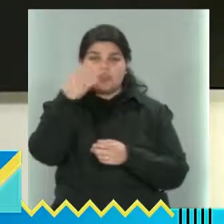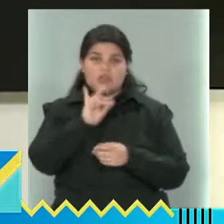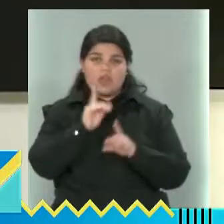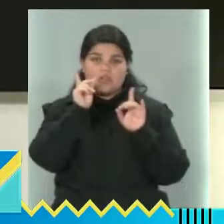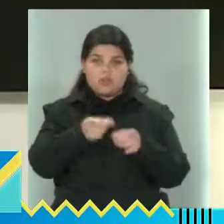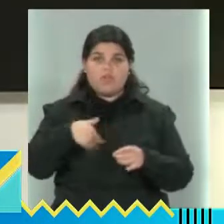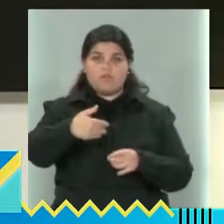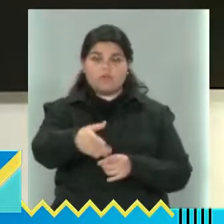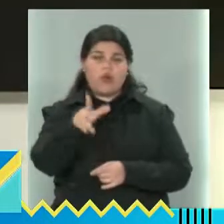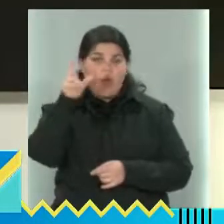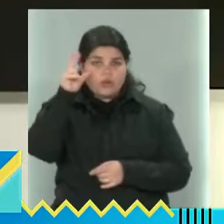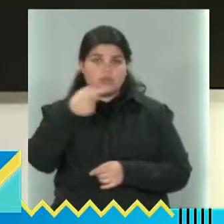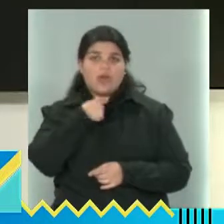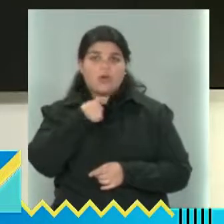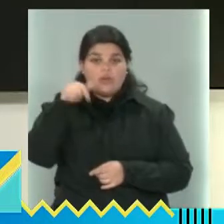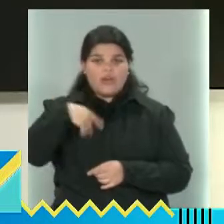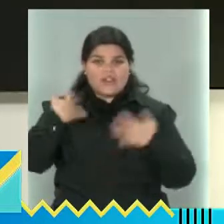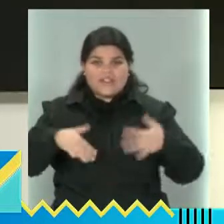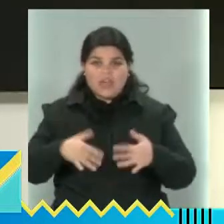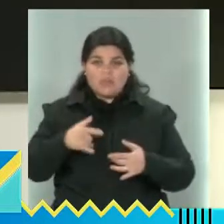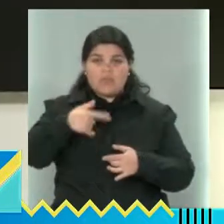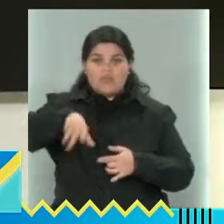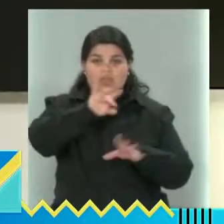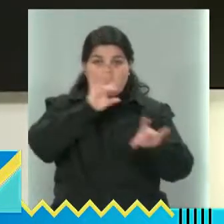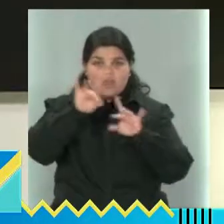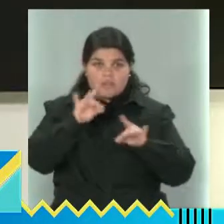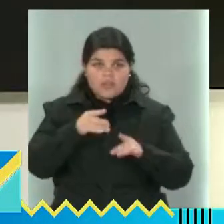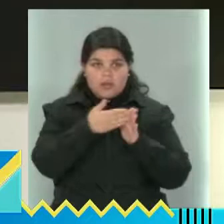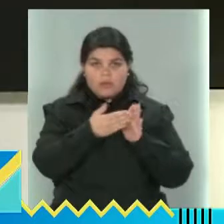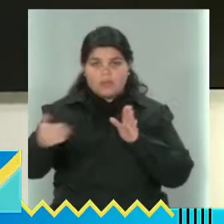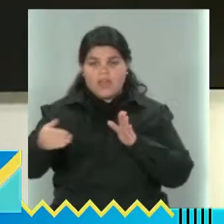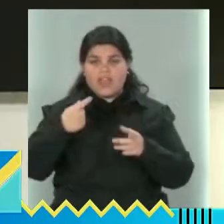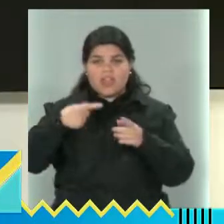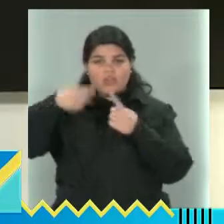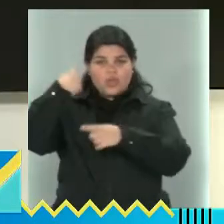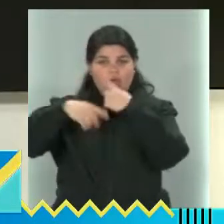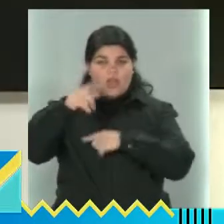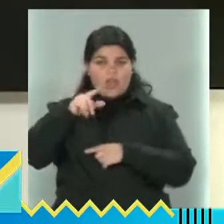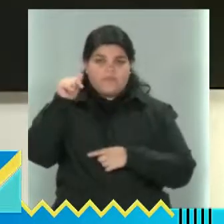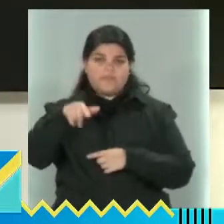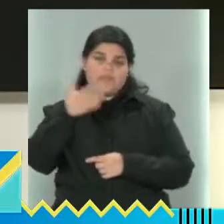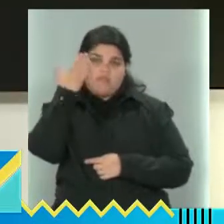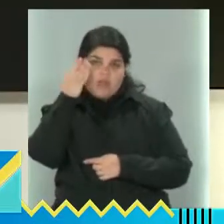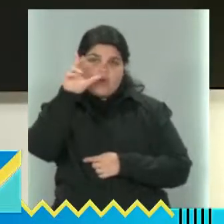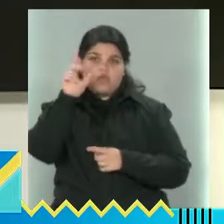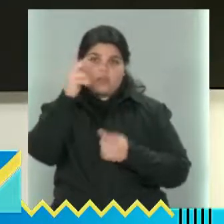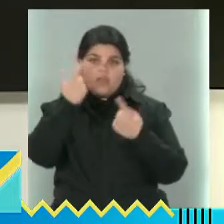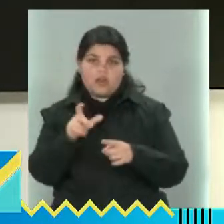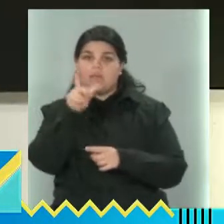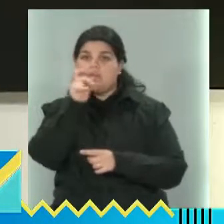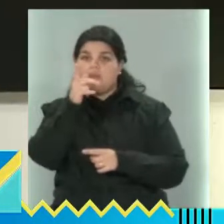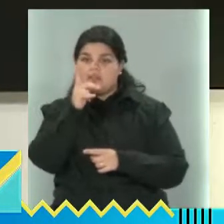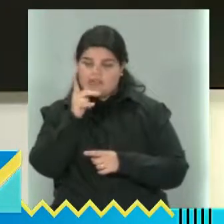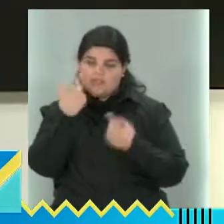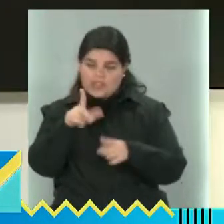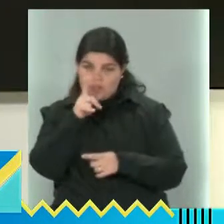el 8 de agosto. Los invito rápidamente a que participen de este recorrido de Distintos Parecidos a través de nuestras redes sociales. Estamos en Facebook y en Instagram como